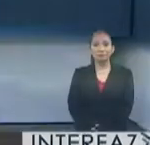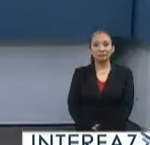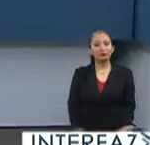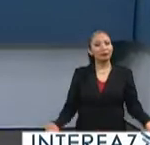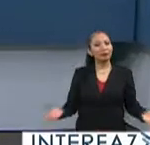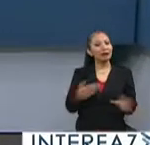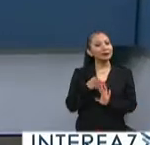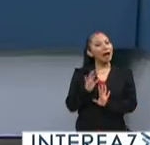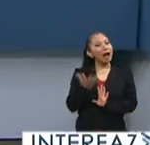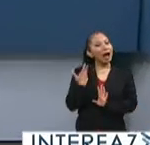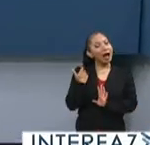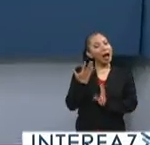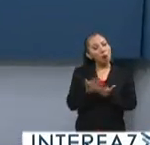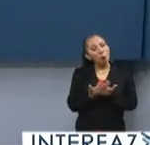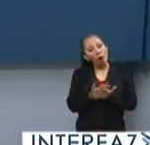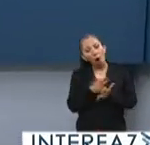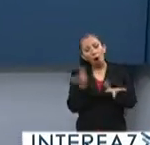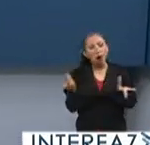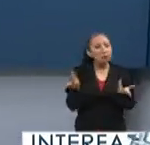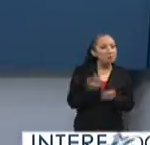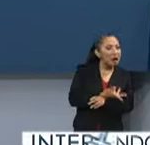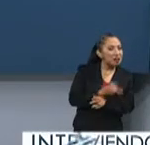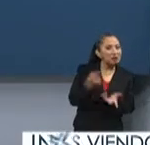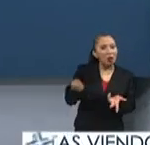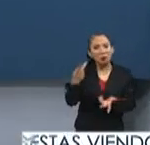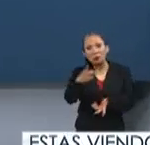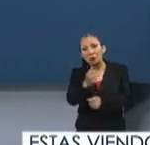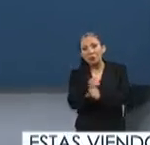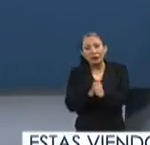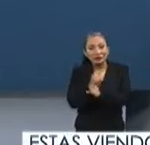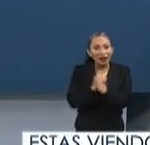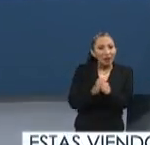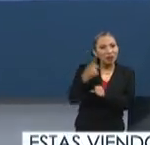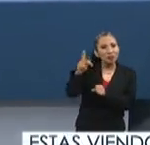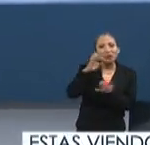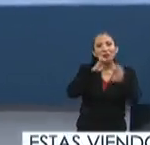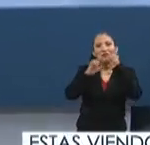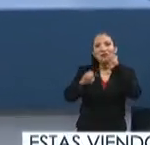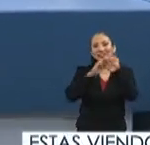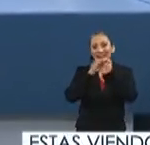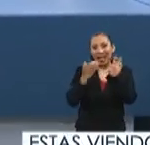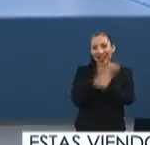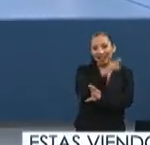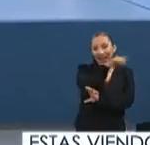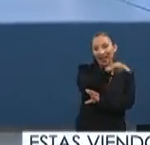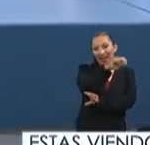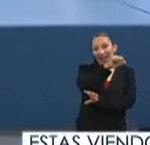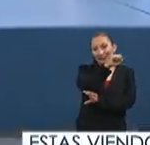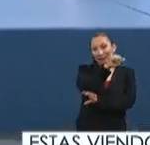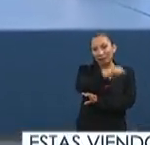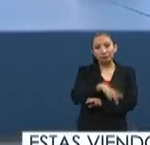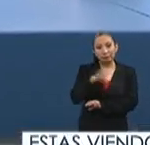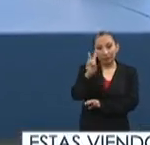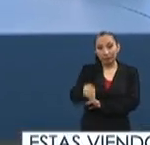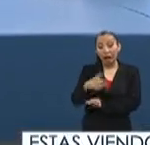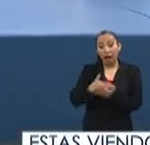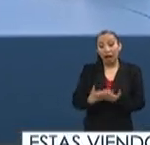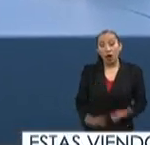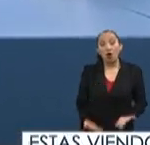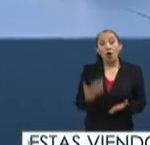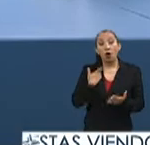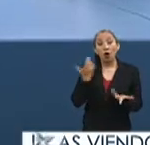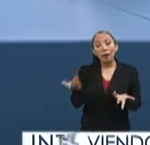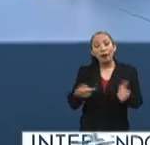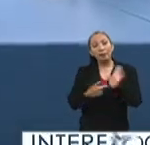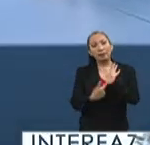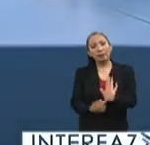Pues ya nos tenías, Ana Cris, en esta sequía de tus reportajes y tus entrevistas que habías hecho allá en la NASA. Así es, Omar, esta vez